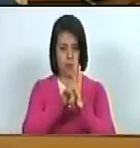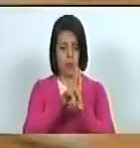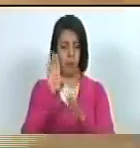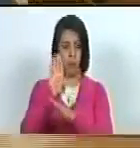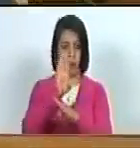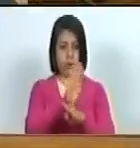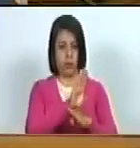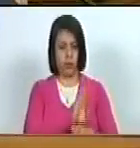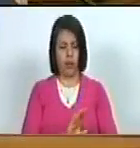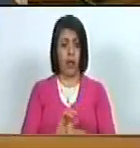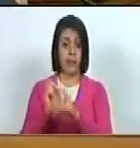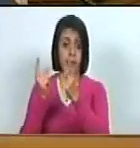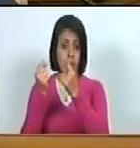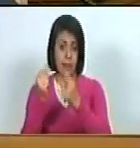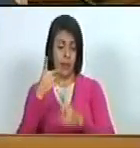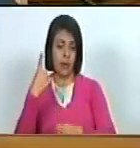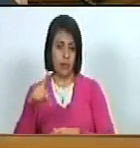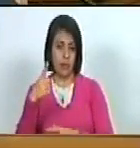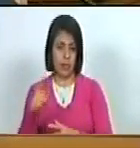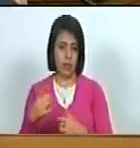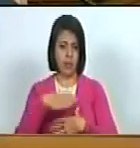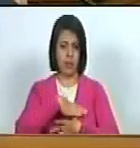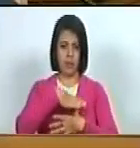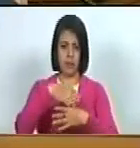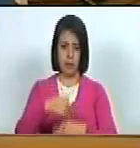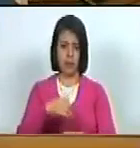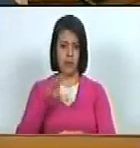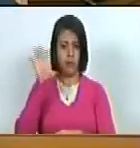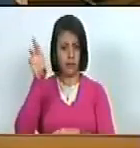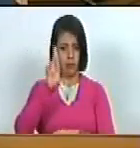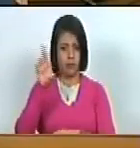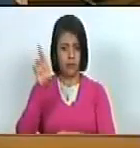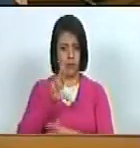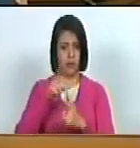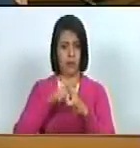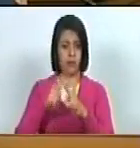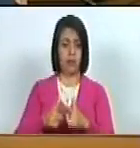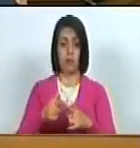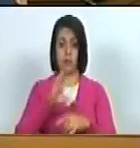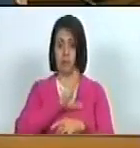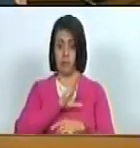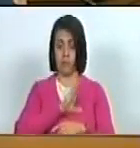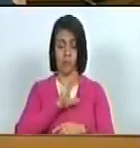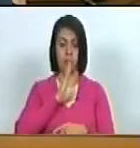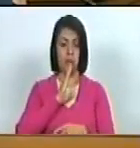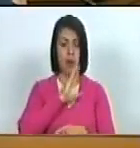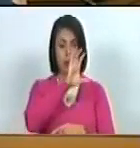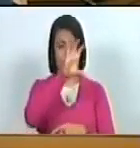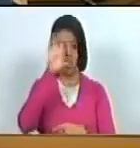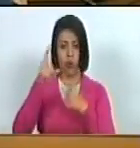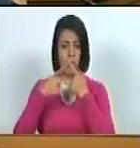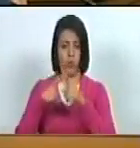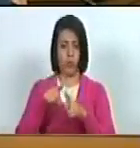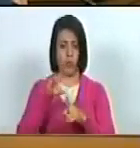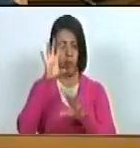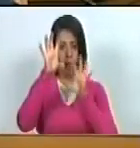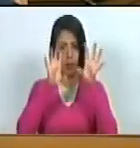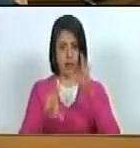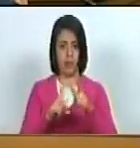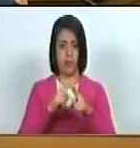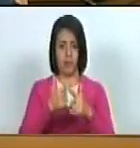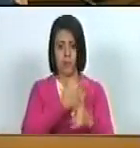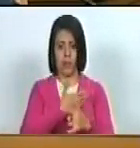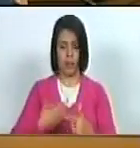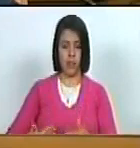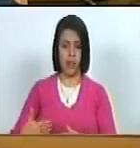la protección de los activos, derechos e intereses de la República y sus entidades en el extranjero. El Presidente